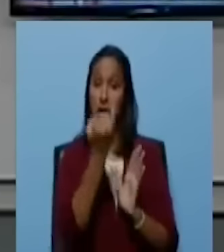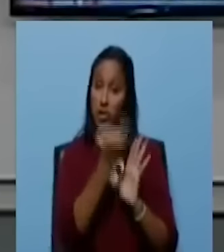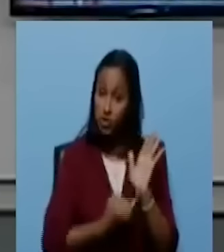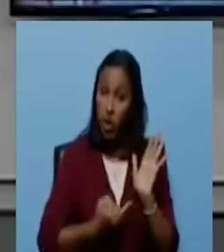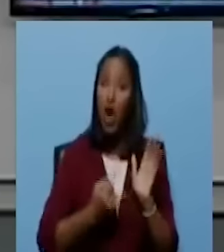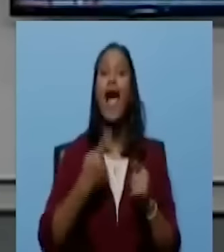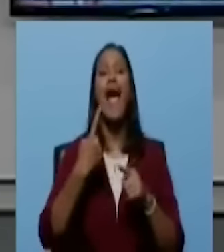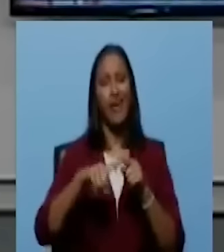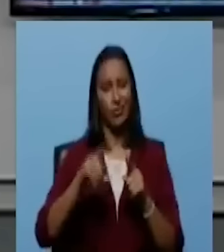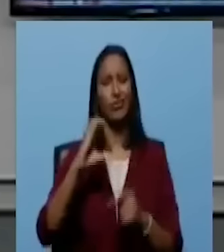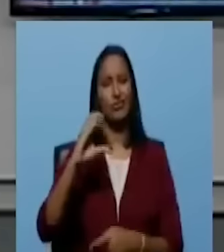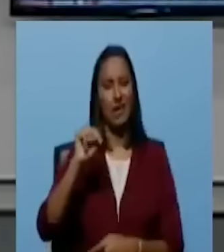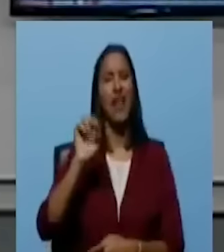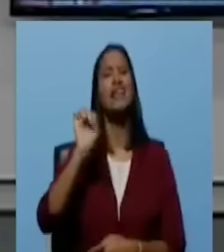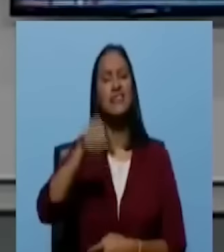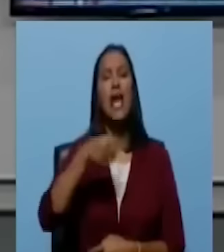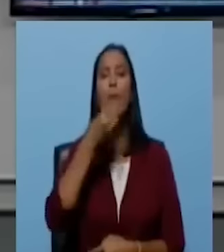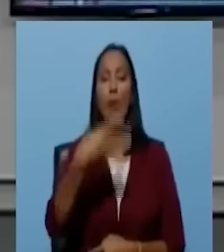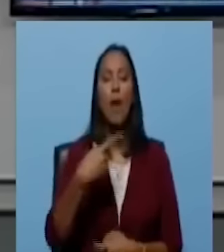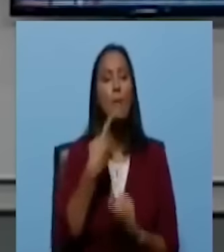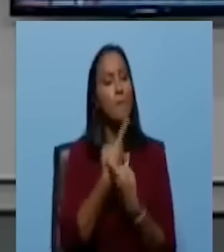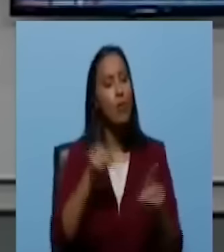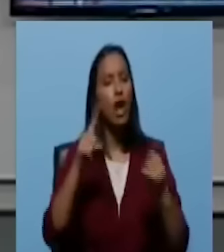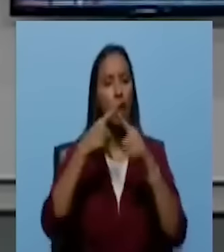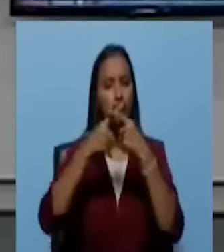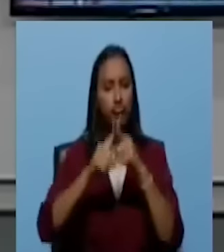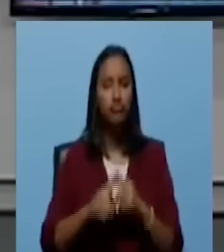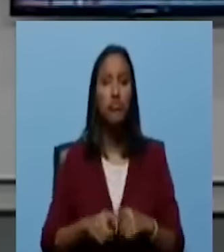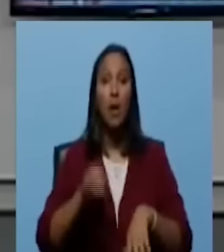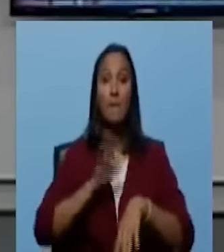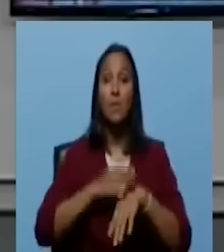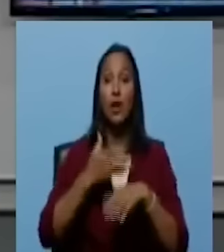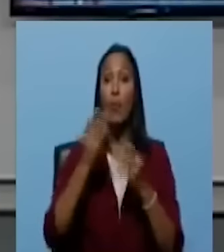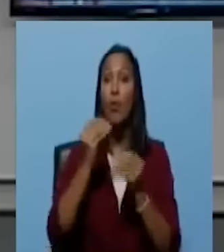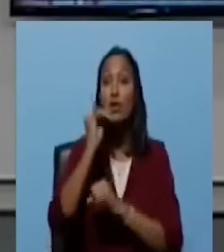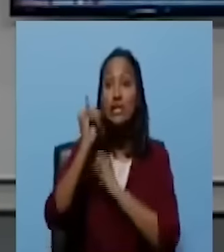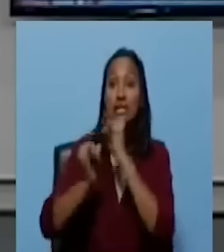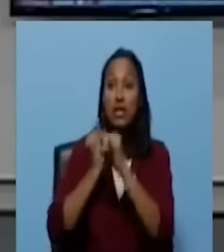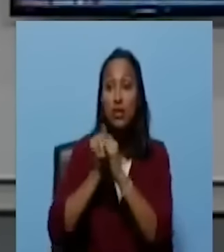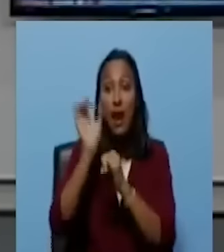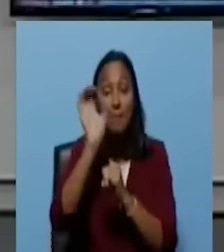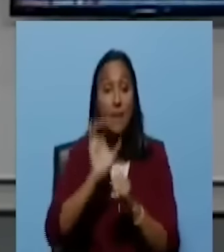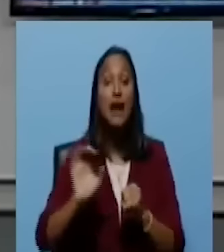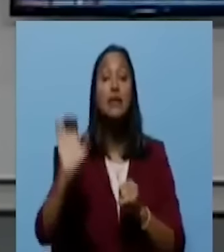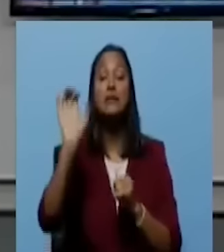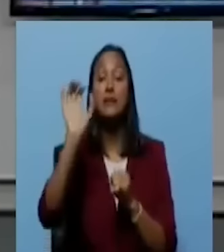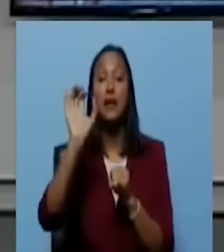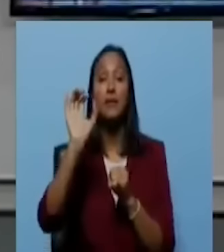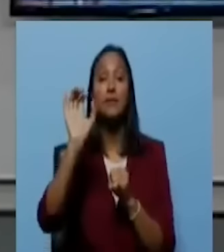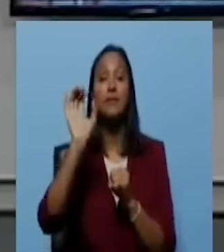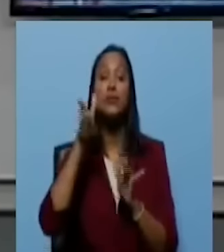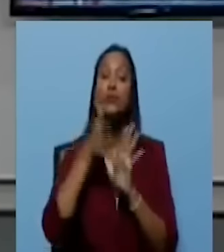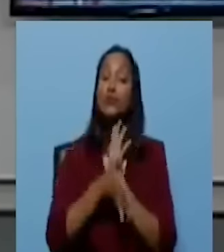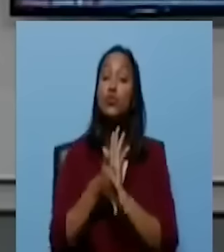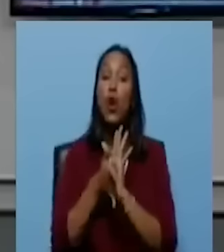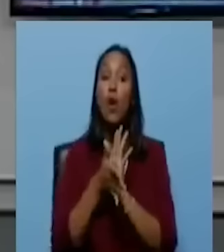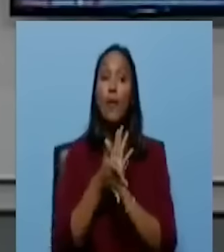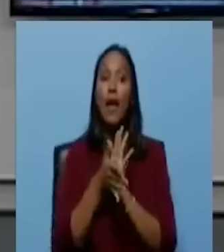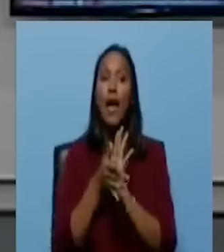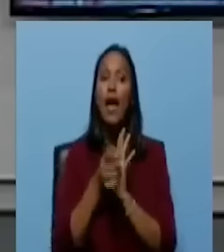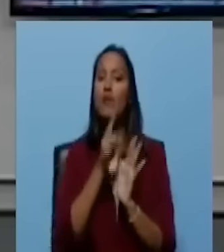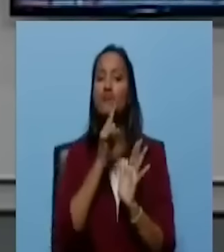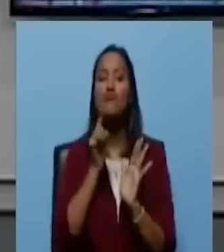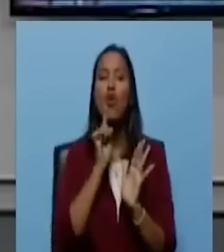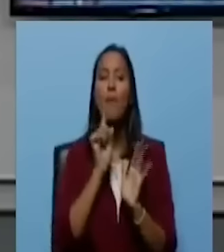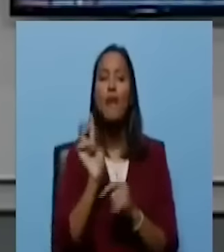emitido opiniones de países extranjeros en torno a las decisiones de las instituciones democráticas venezolanas